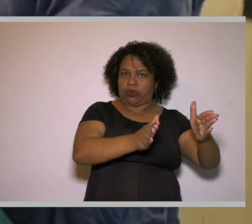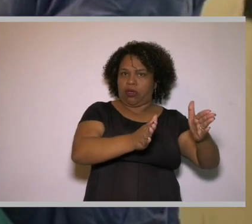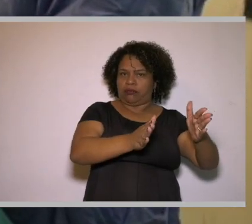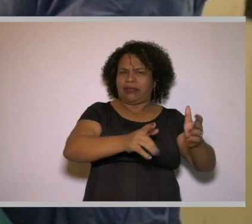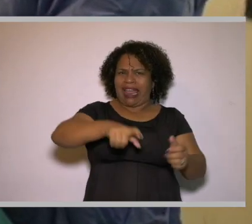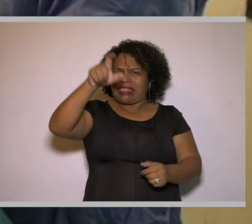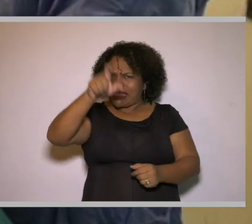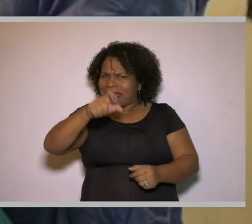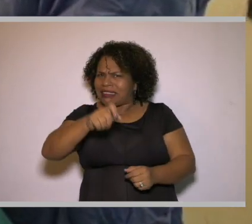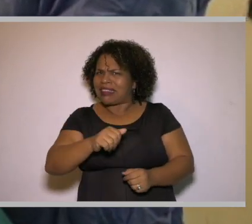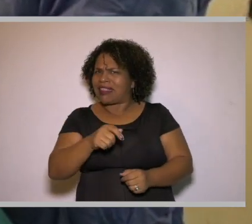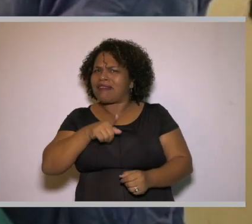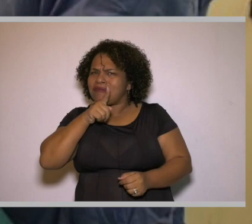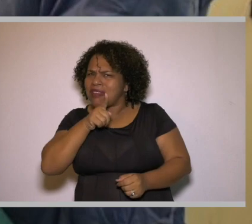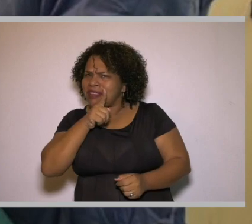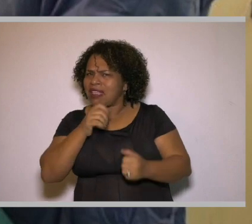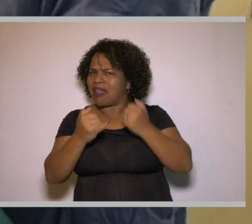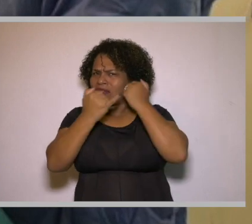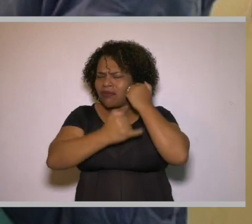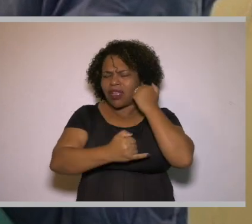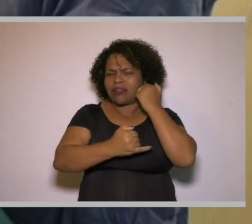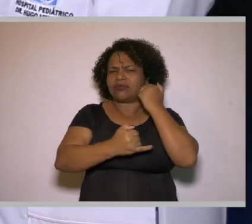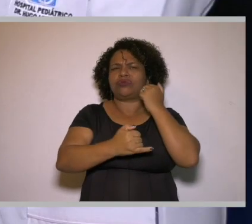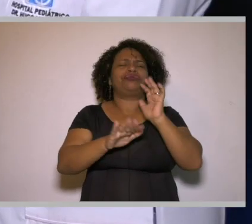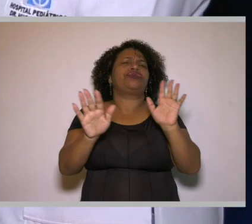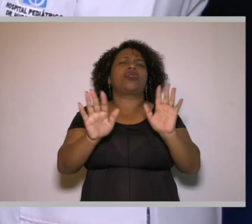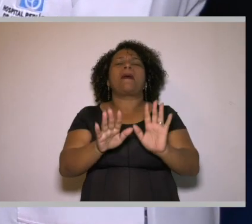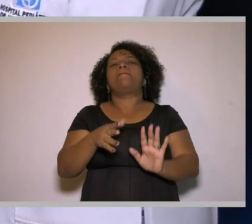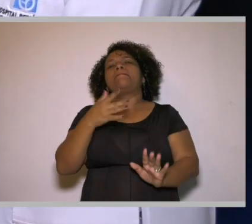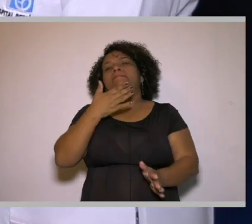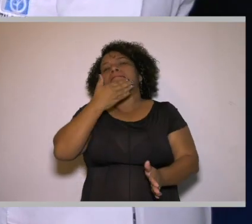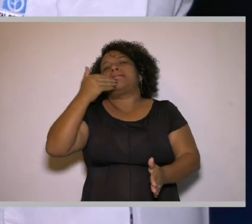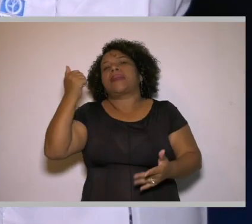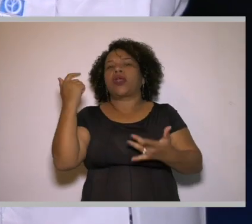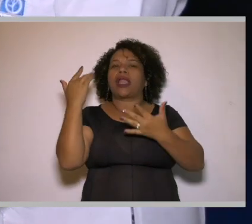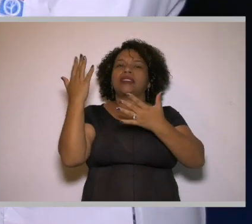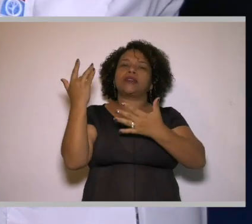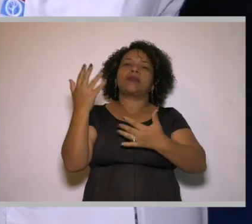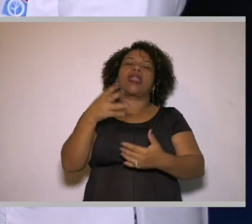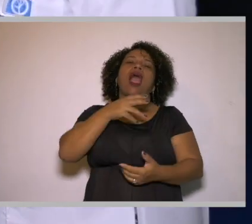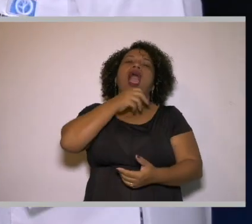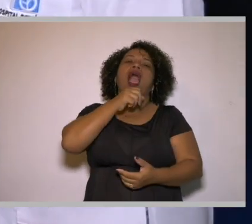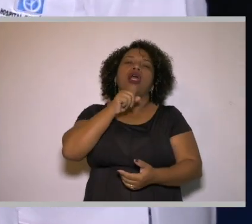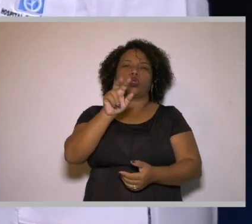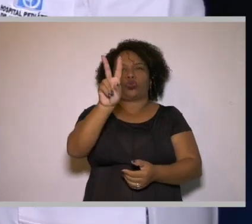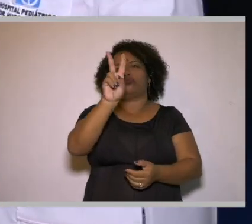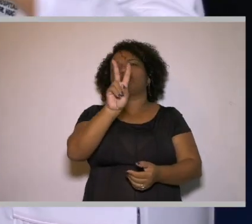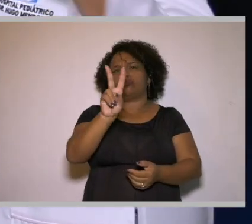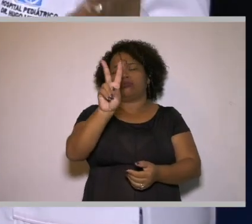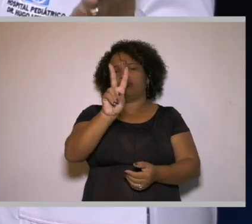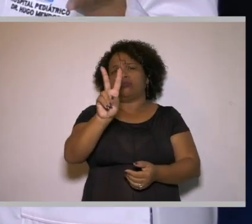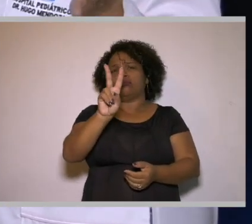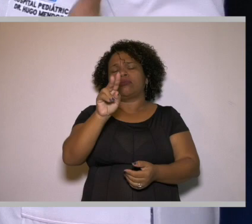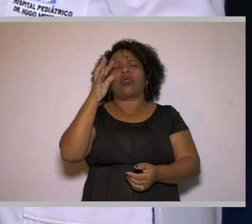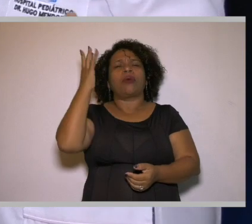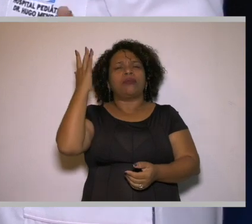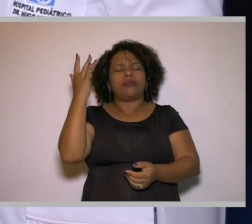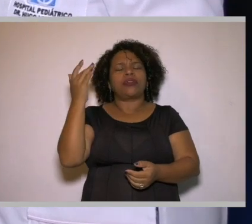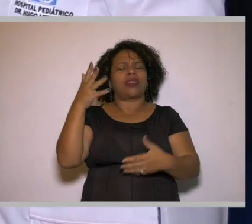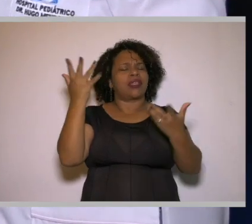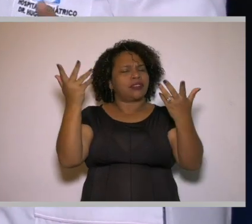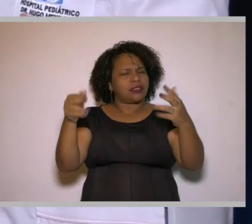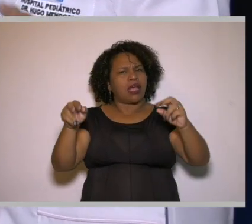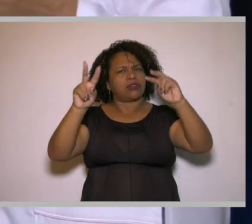Sin embargo, en los procedimientos selectivos, que no son tan importantes y tan necesarios en ese momento, se pueden posponer hasta los 2